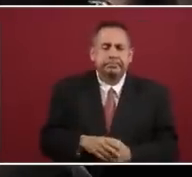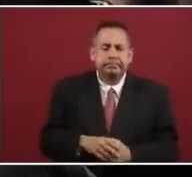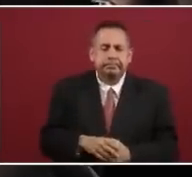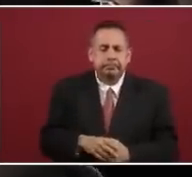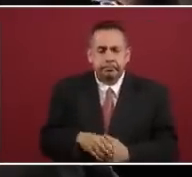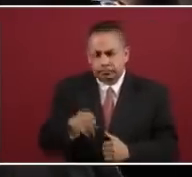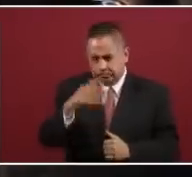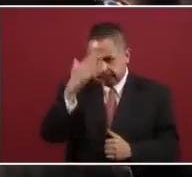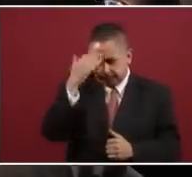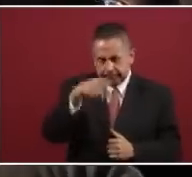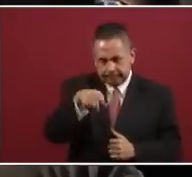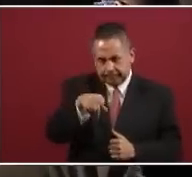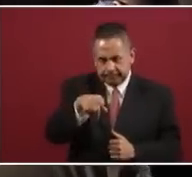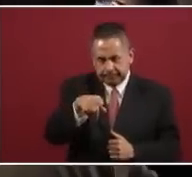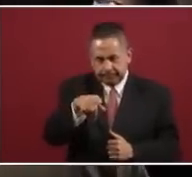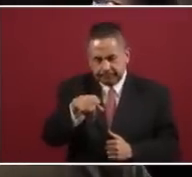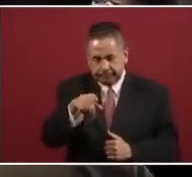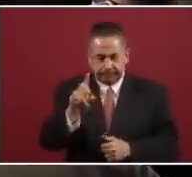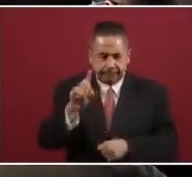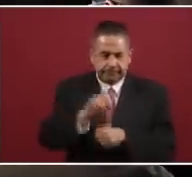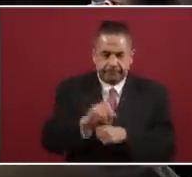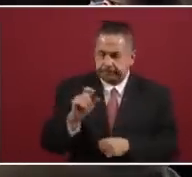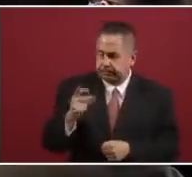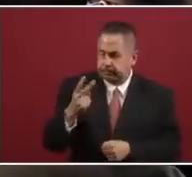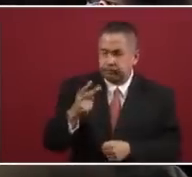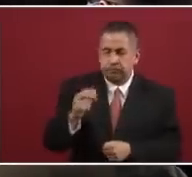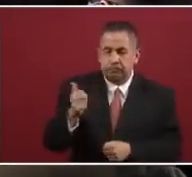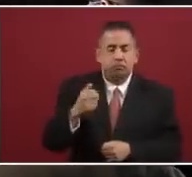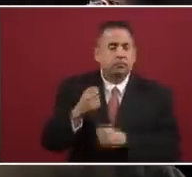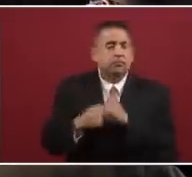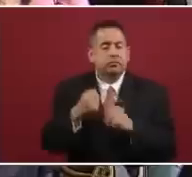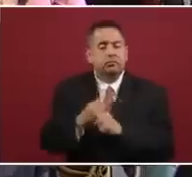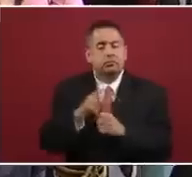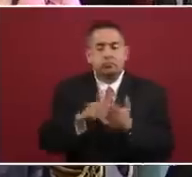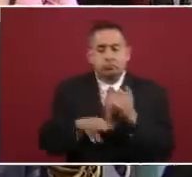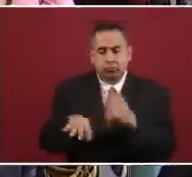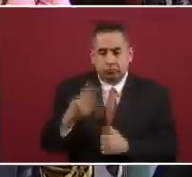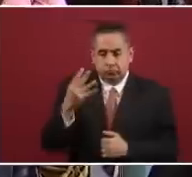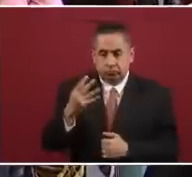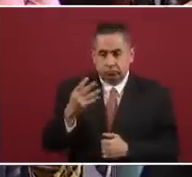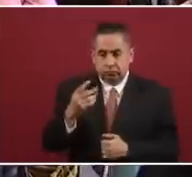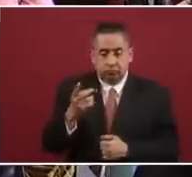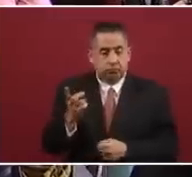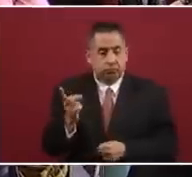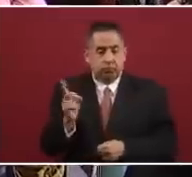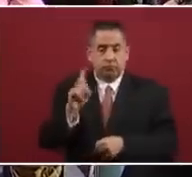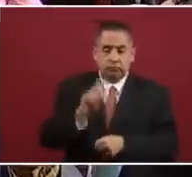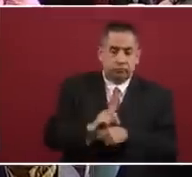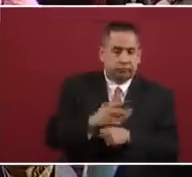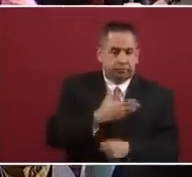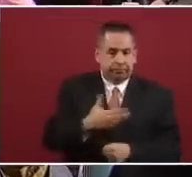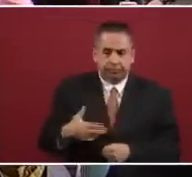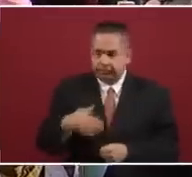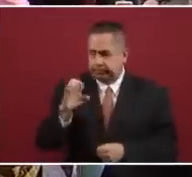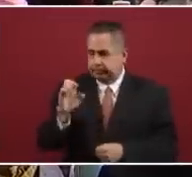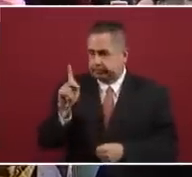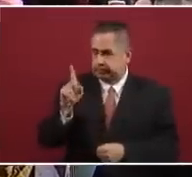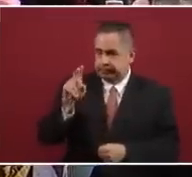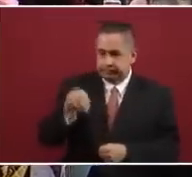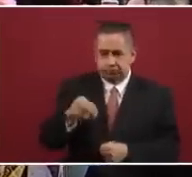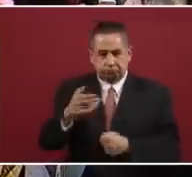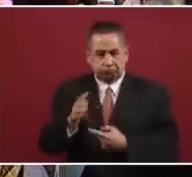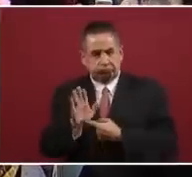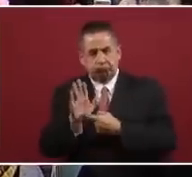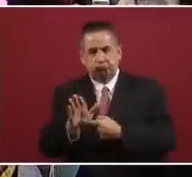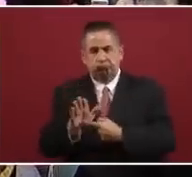Como usted sabe, el día 22 de agosto del 2014, el día que el presidente Enrique Peña Nieto presenta a la